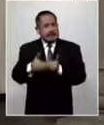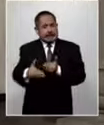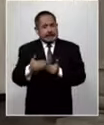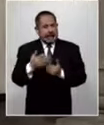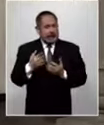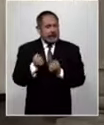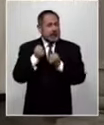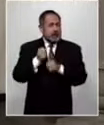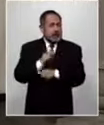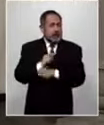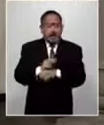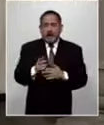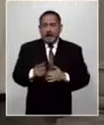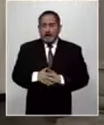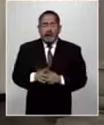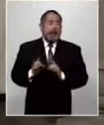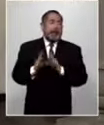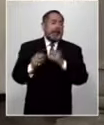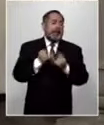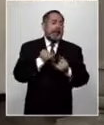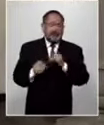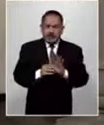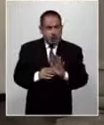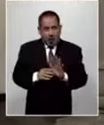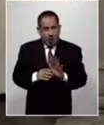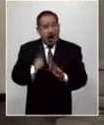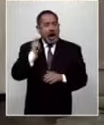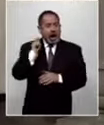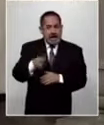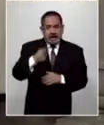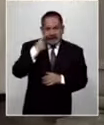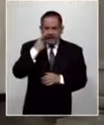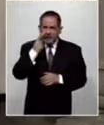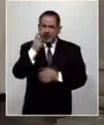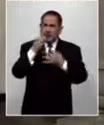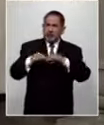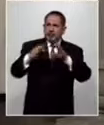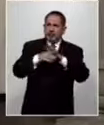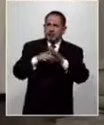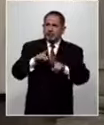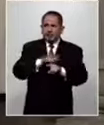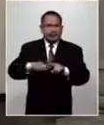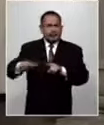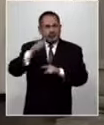digamos, azaroso, porque sin duda algo que